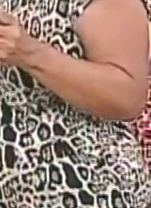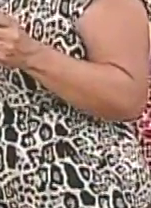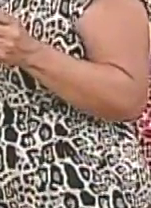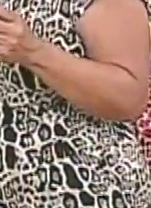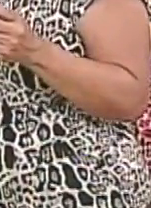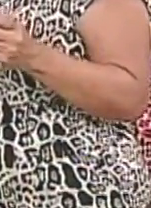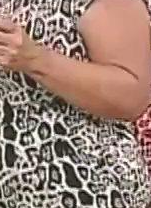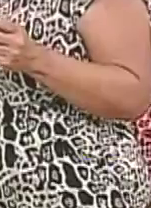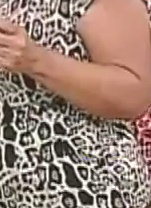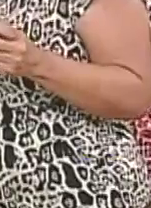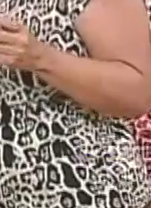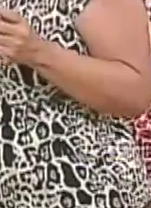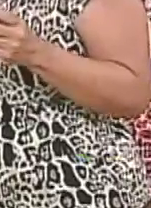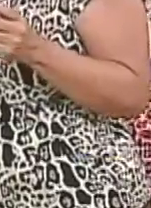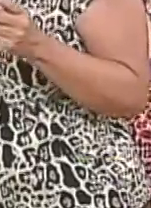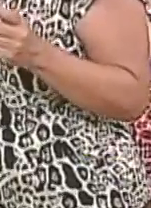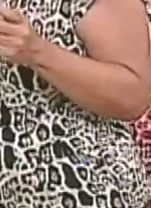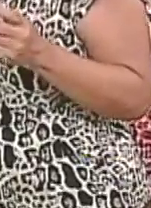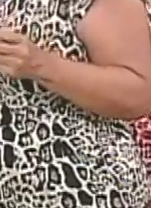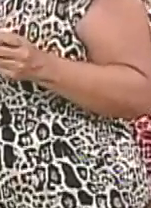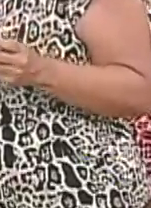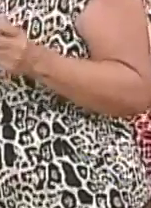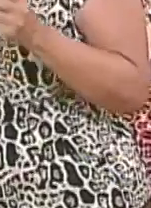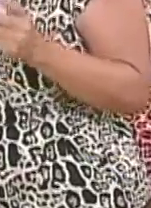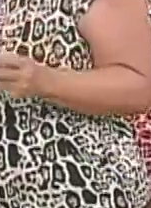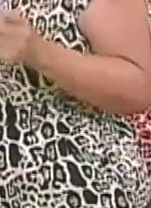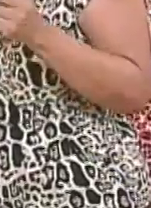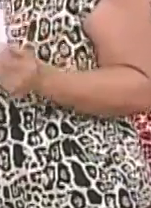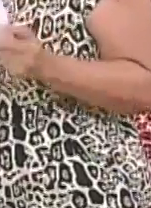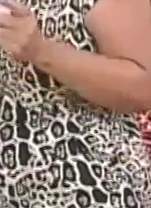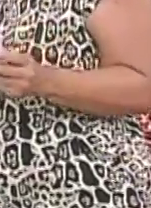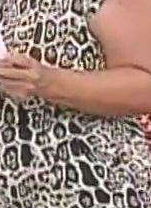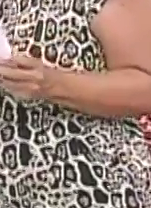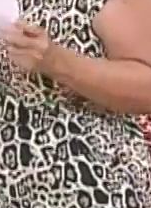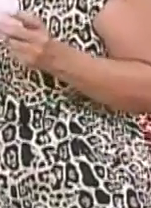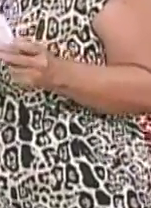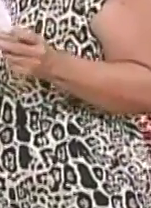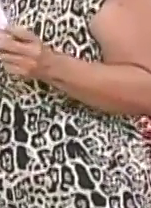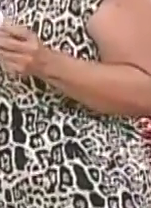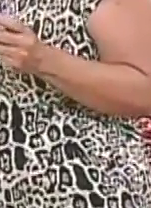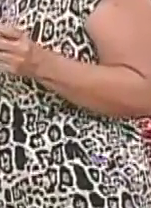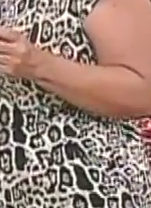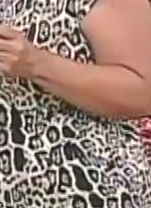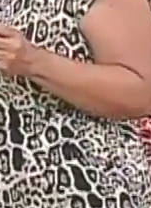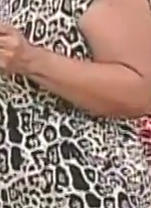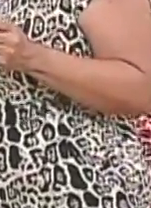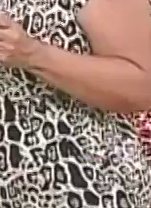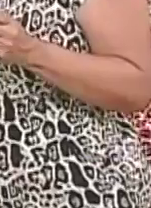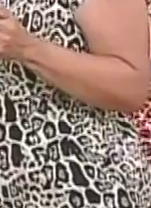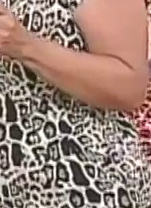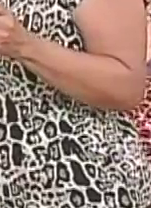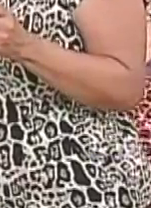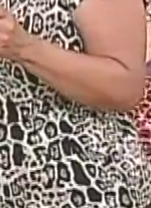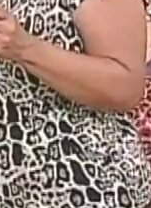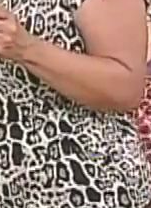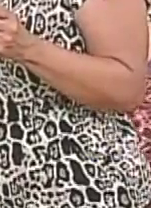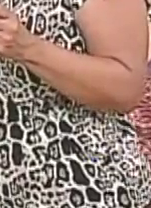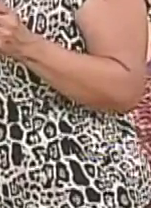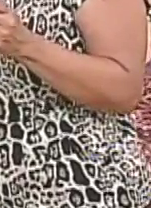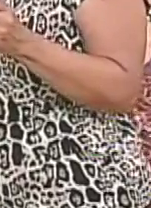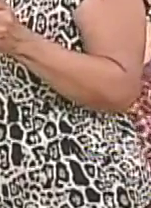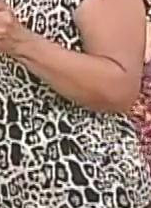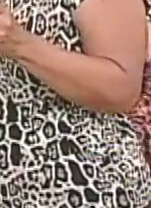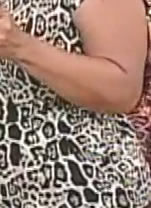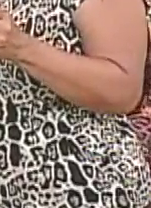vivas, todas las misiones, que no quede una misión sin asistir a un asilo. De la revolución